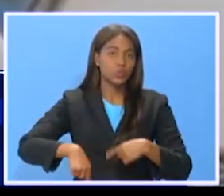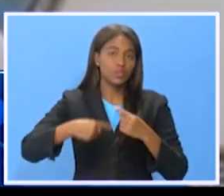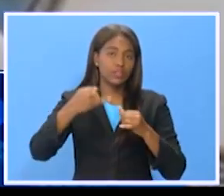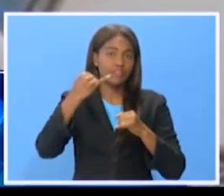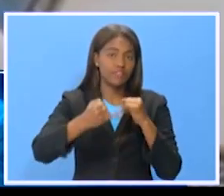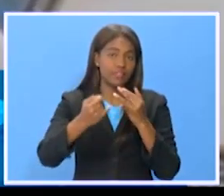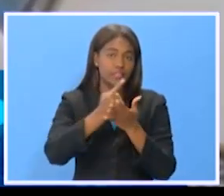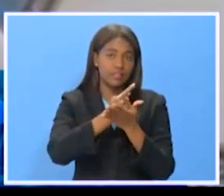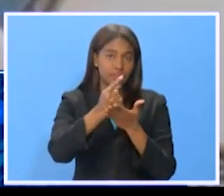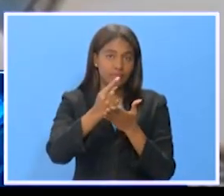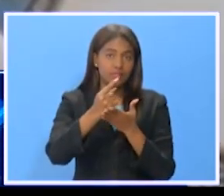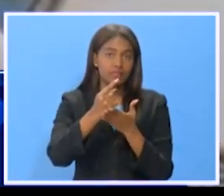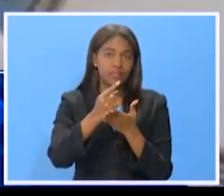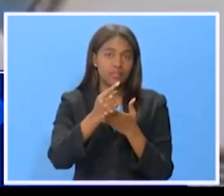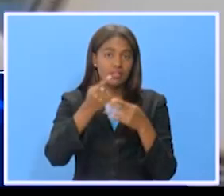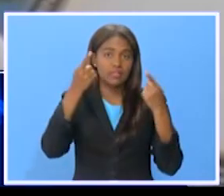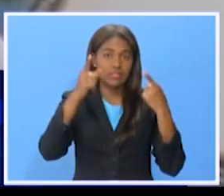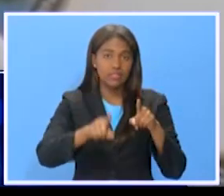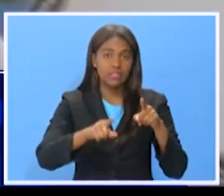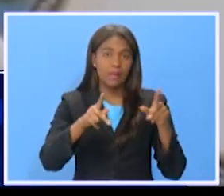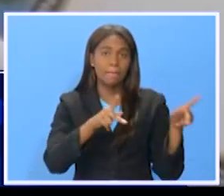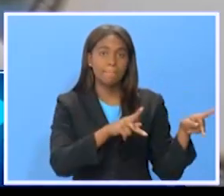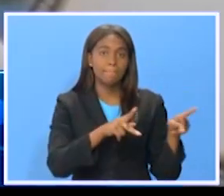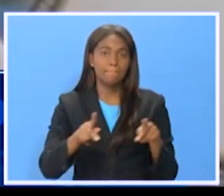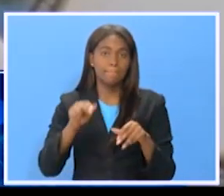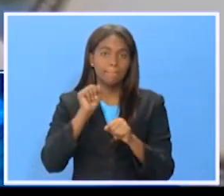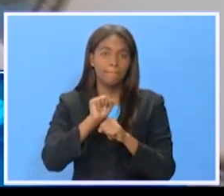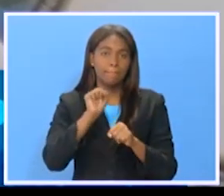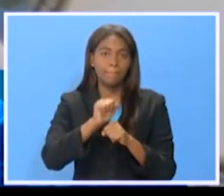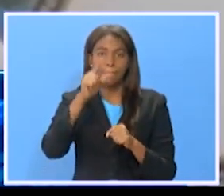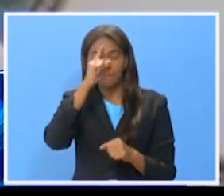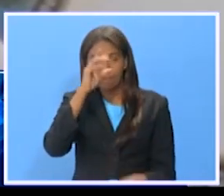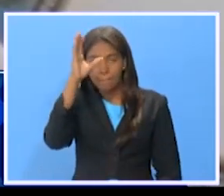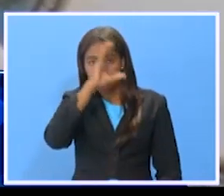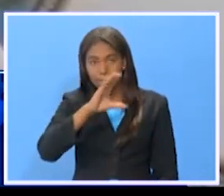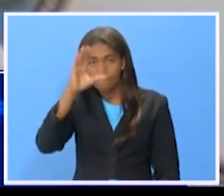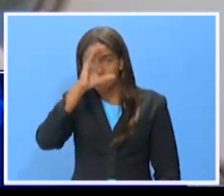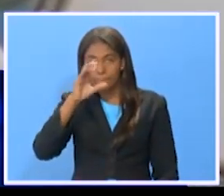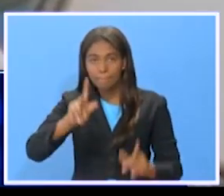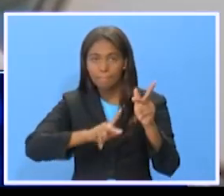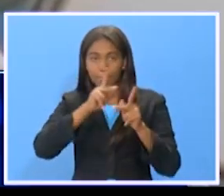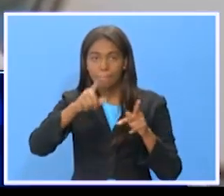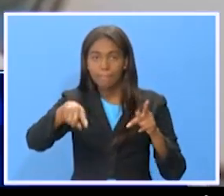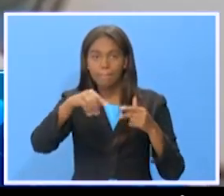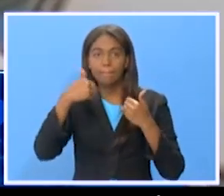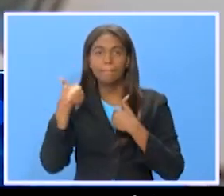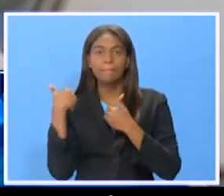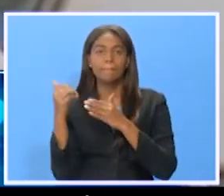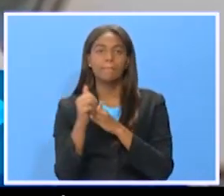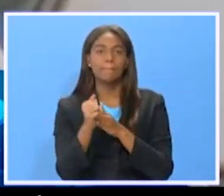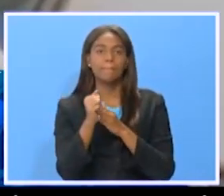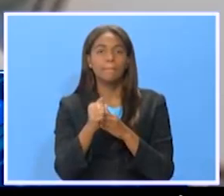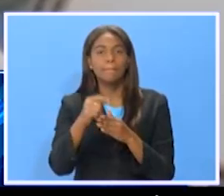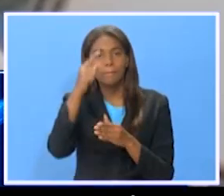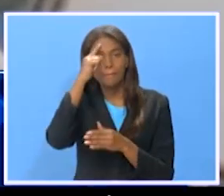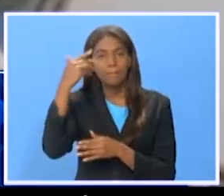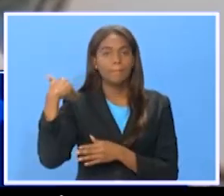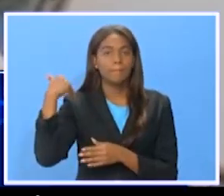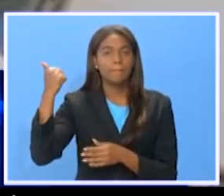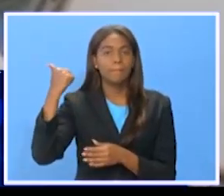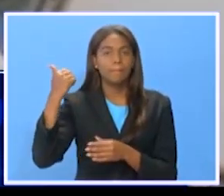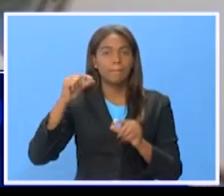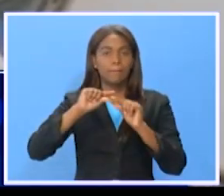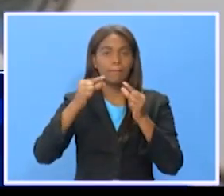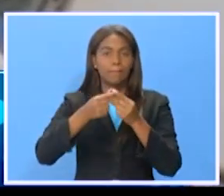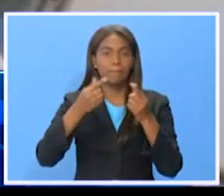de semana se creó un plan estratégico de búsqueda de antisociales, el cual estuvo dirigido por el comandante del